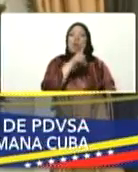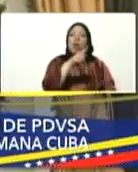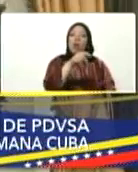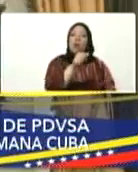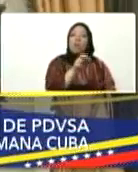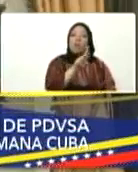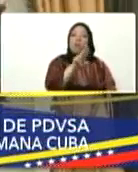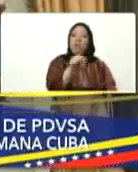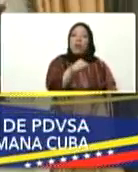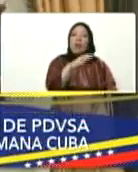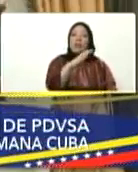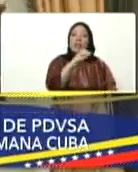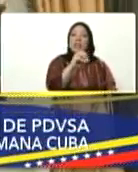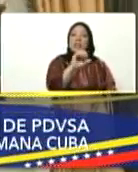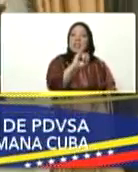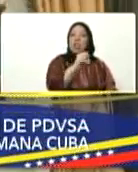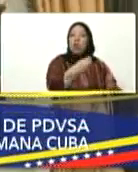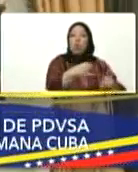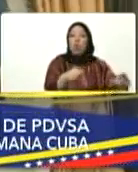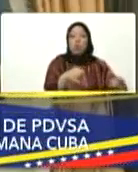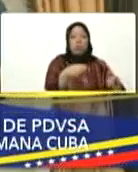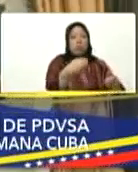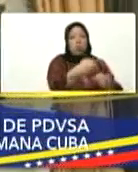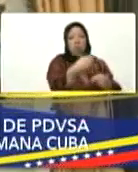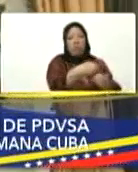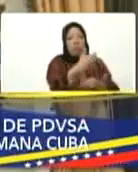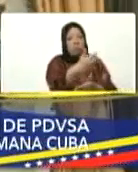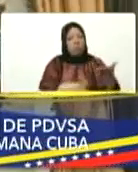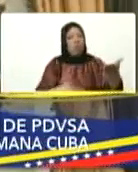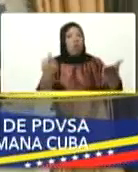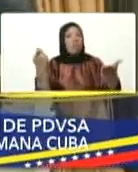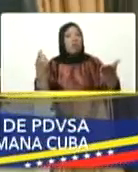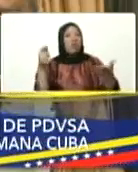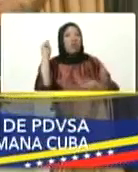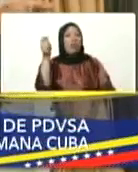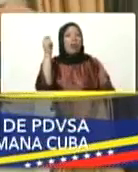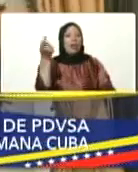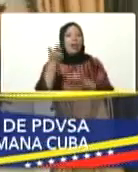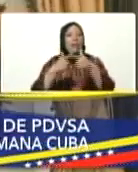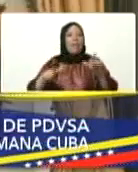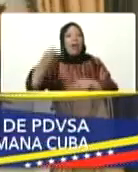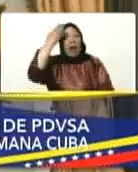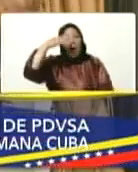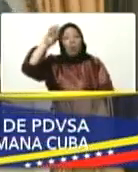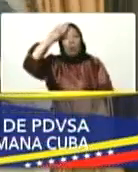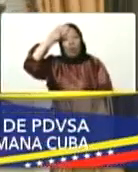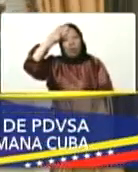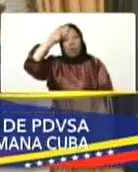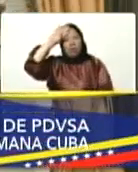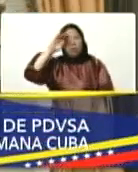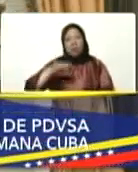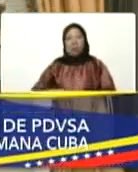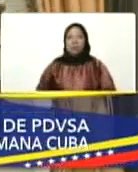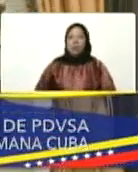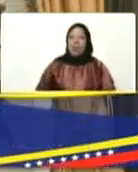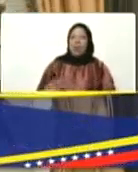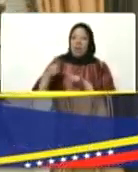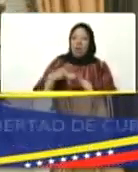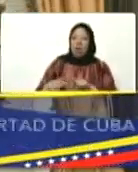agenda pendiente que dejó Bolívar en el continente: la liberación de Cuba y Puerto Rico.